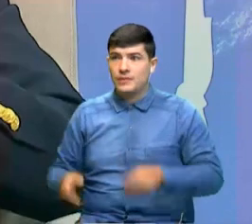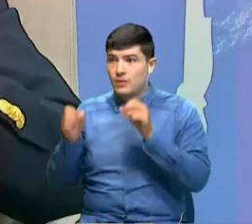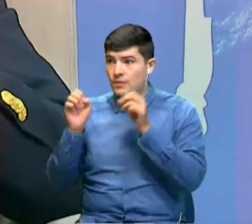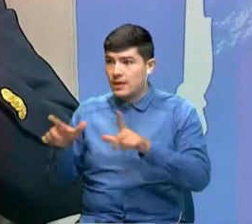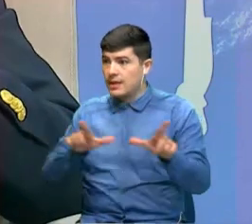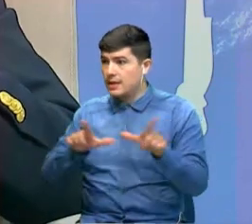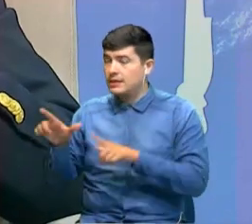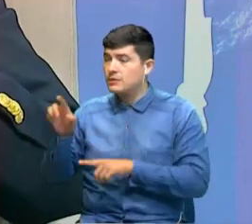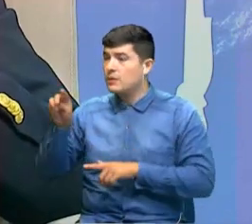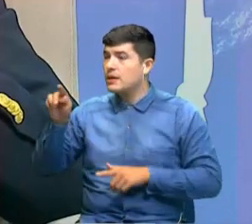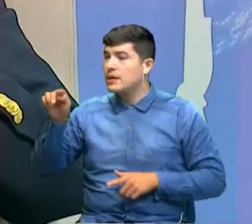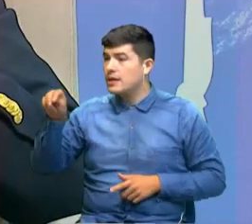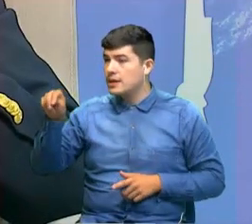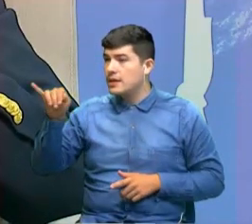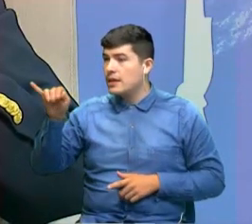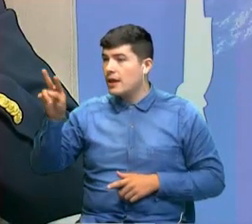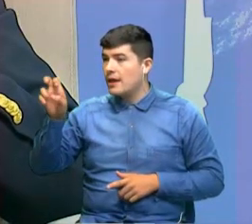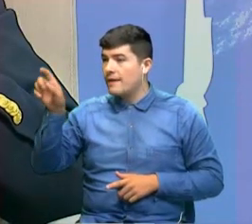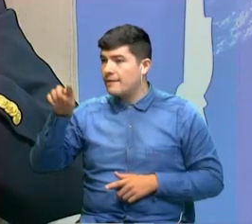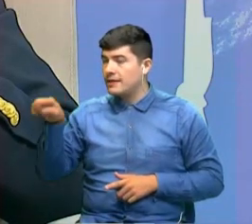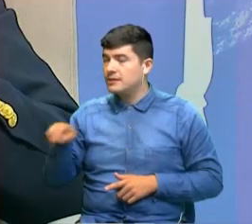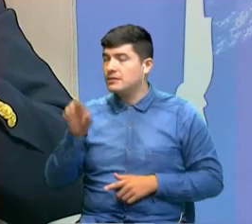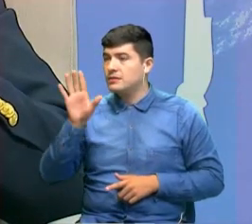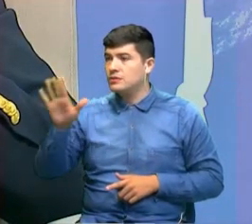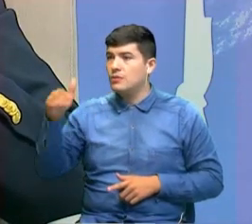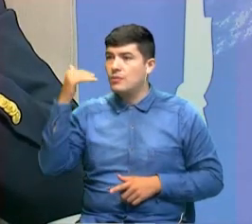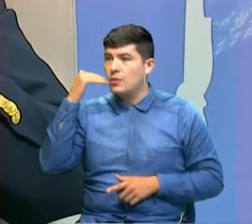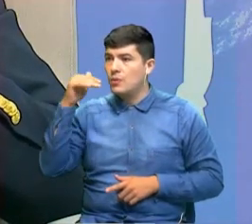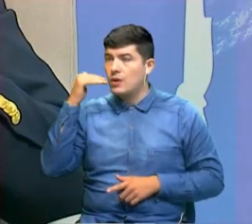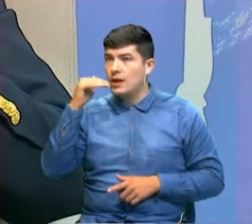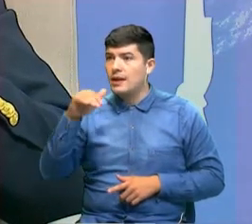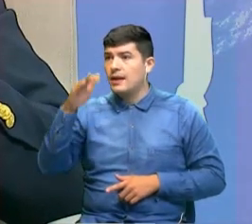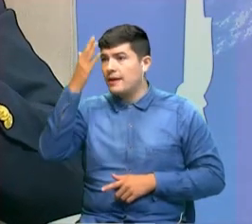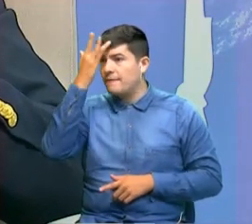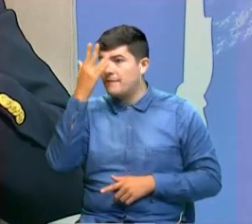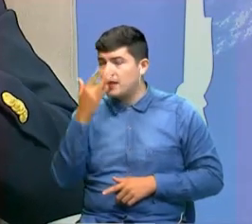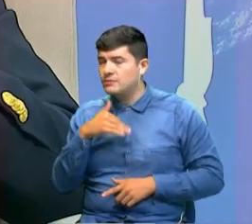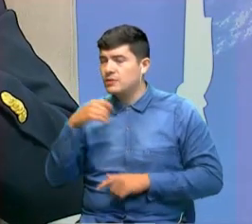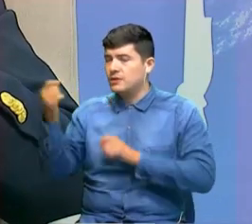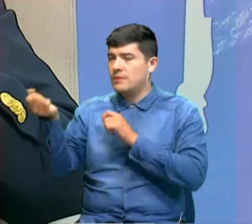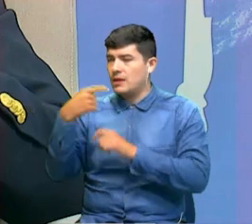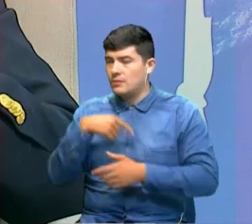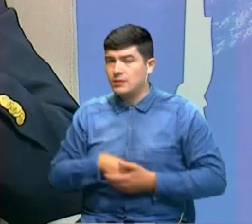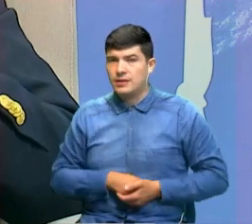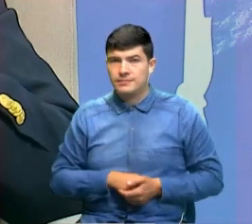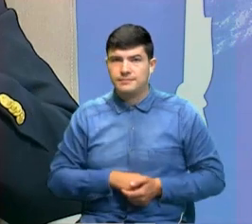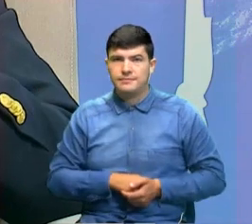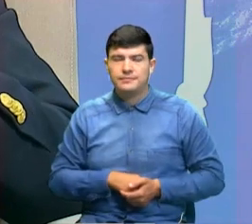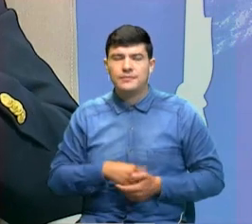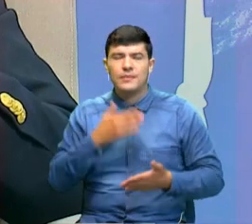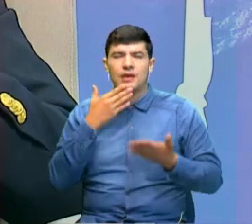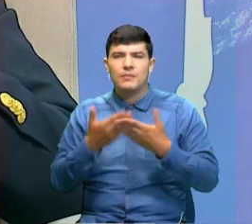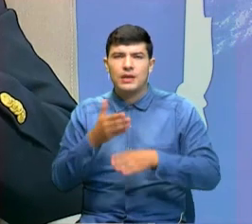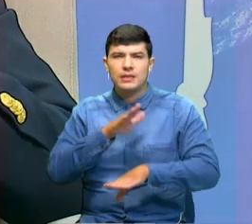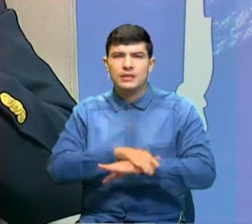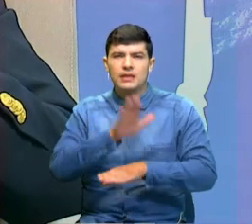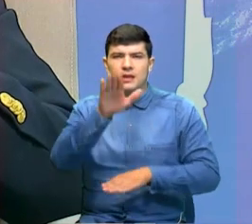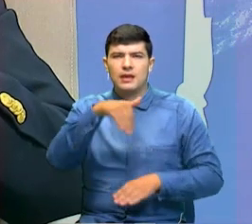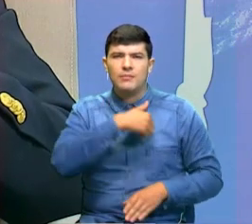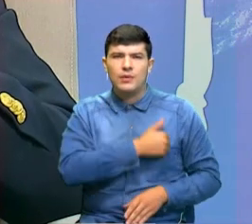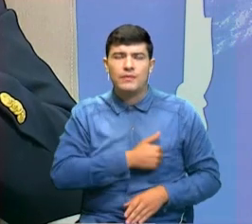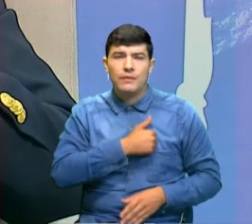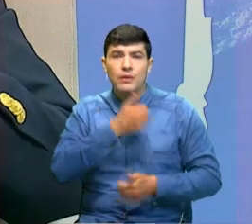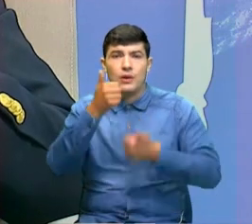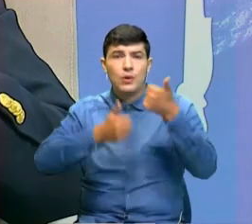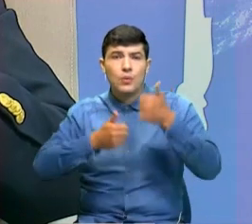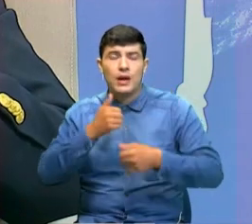Nieve Campo, a través Nieve o Campo, a través de Facebook Live, nos dice lo siguiente. Buenas tardes, por favor, ¿cuáles son las